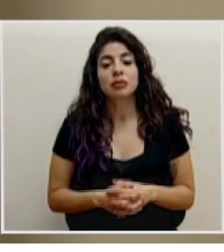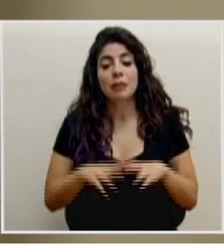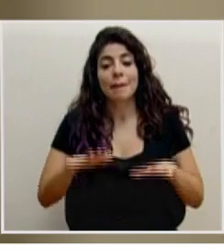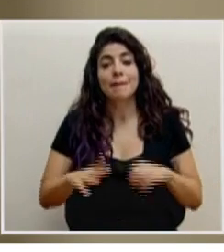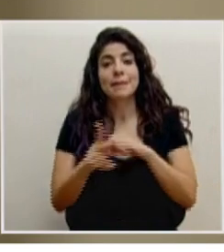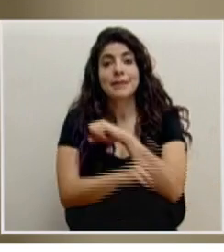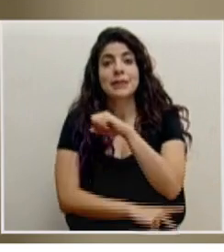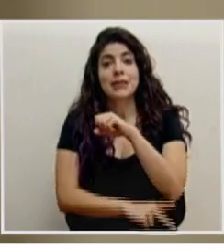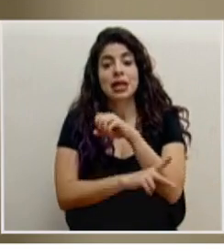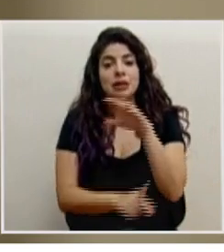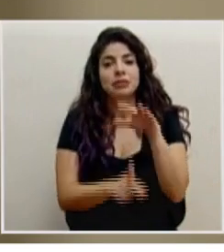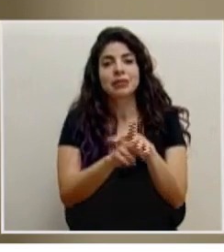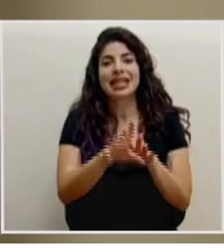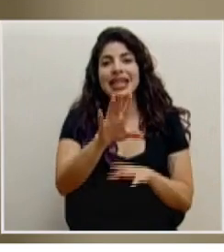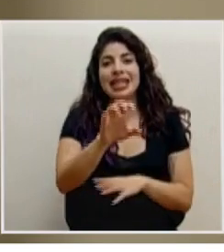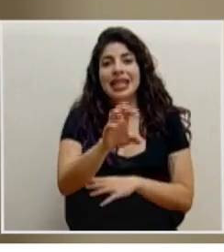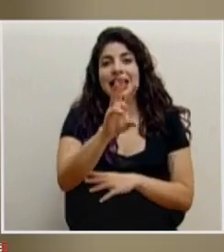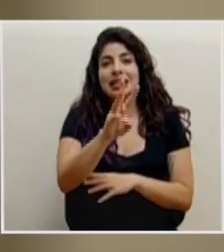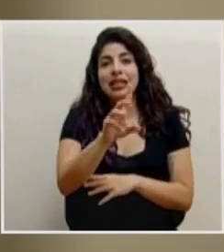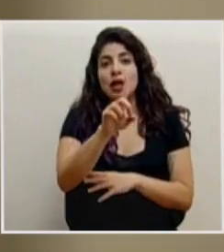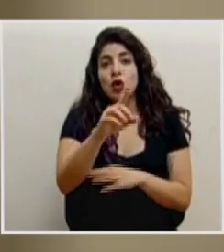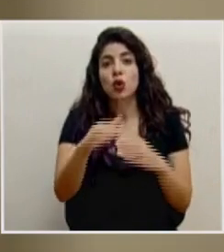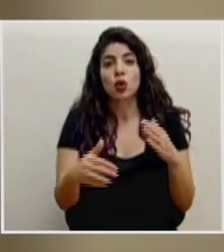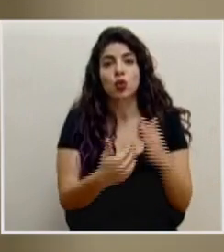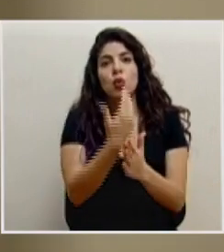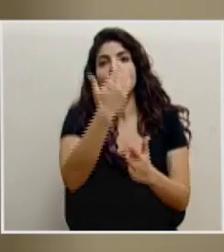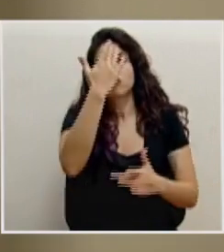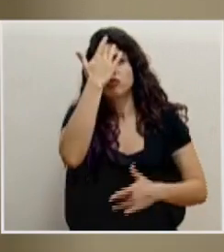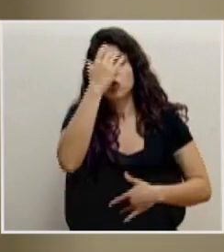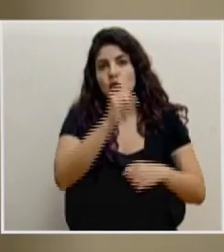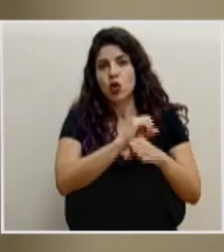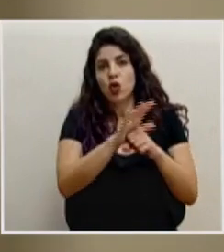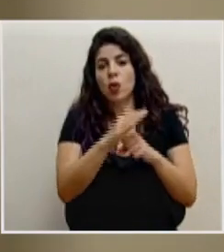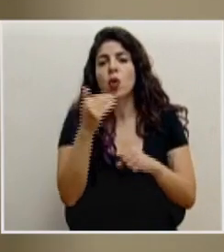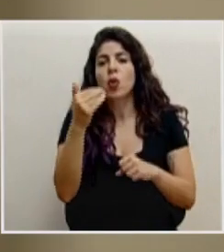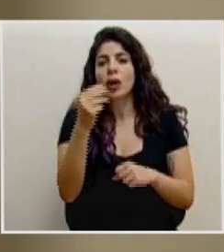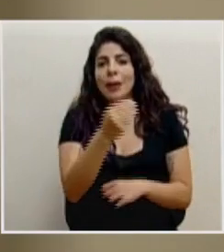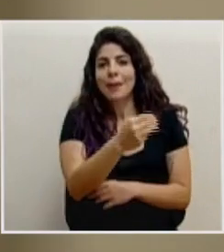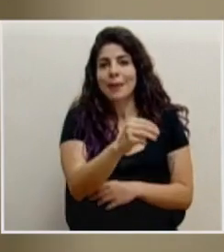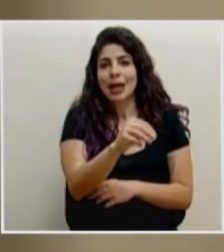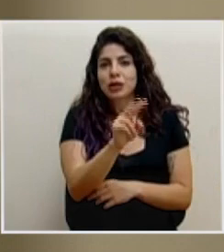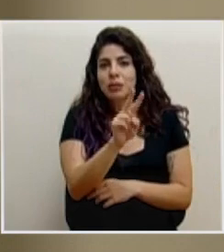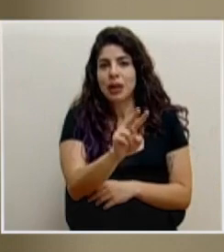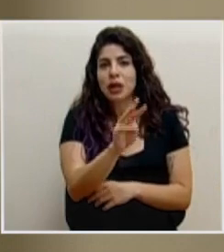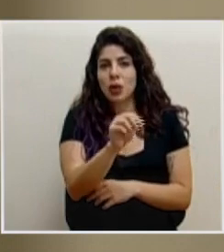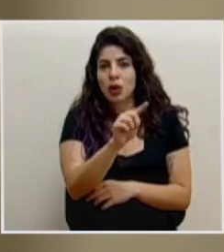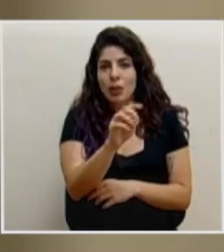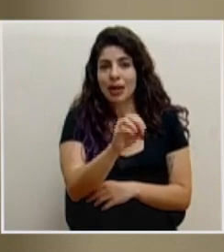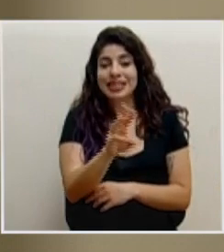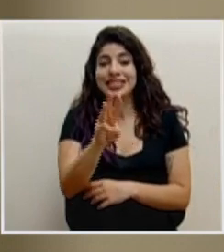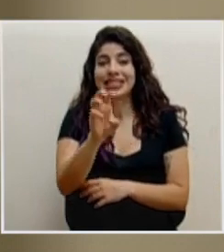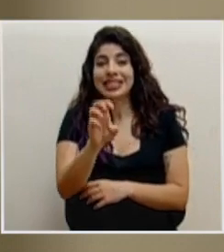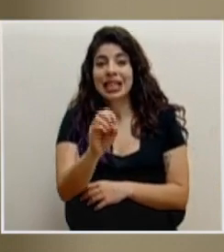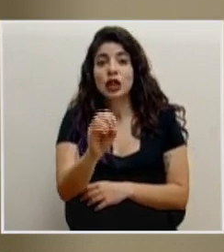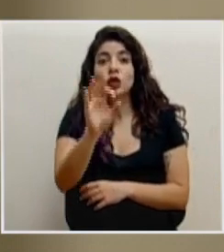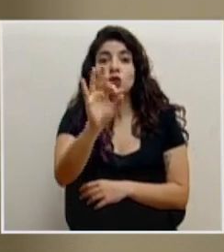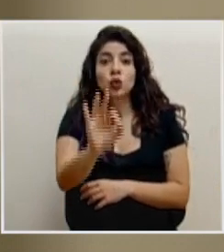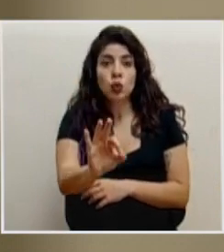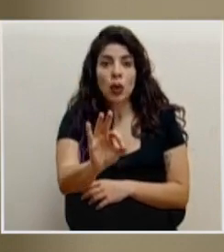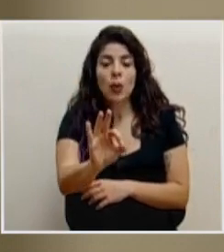el país registró 561 casos nuevos de COVID el miércoles 24 de marzo, 609